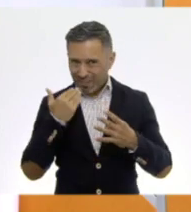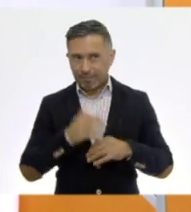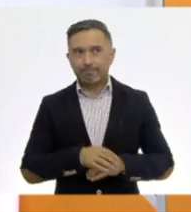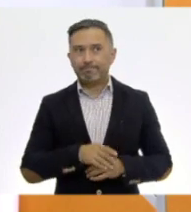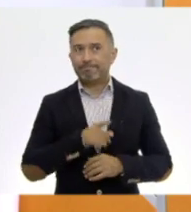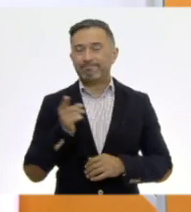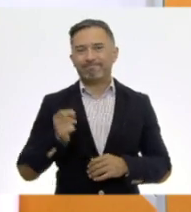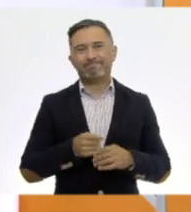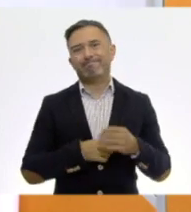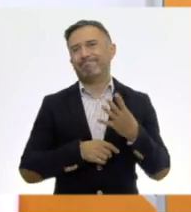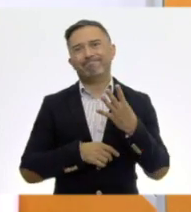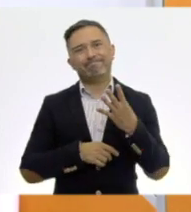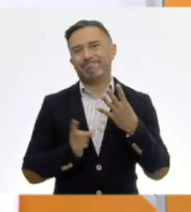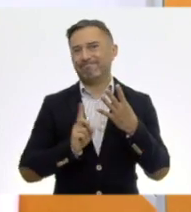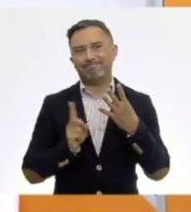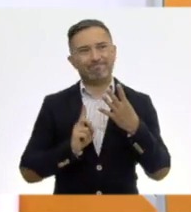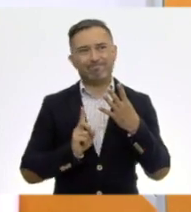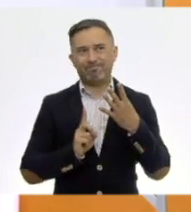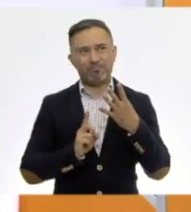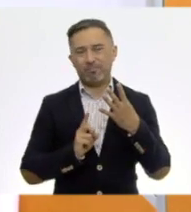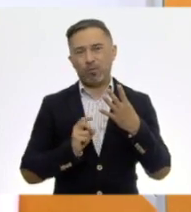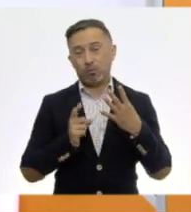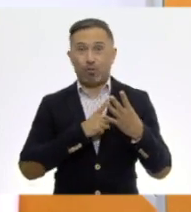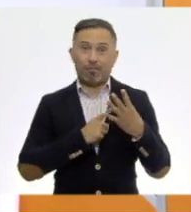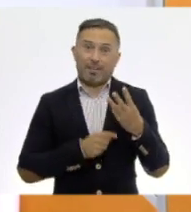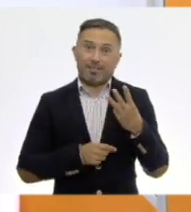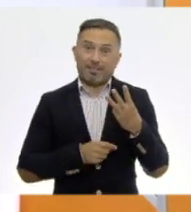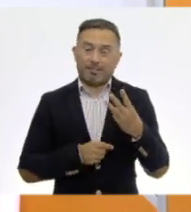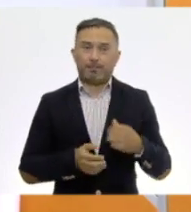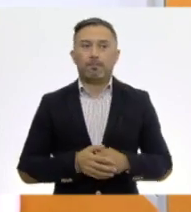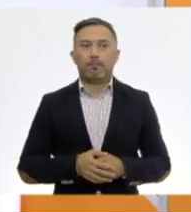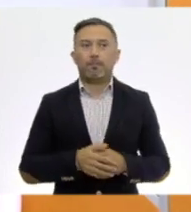Esta tampoco tiene cuatro, tiene solamente tres.